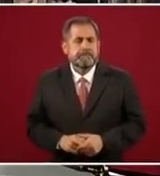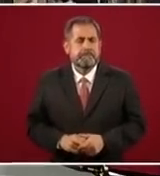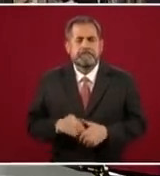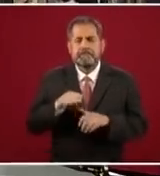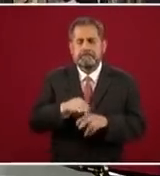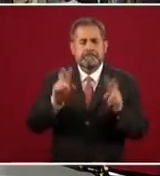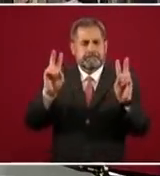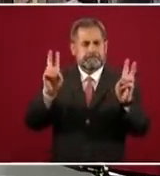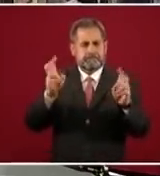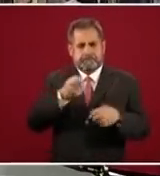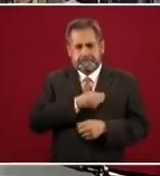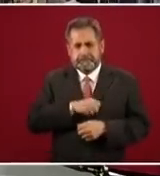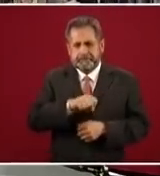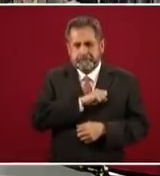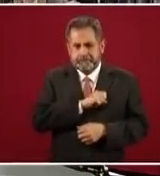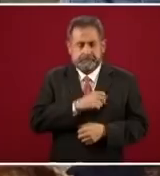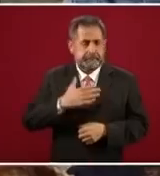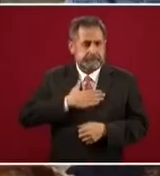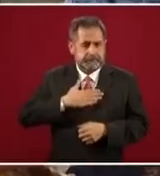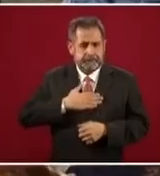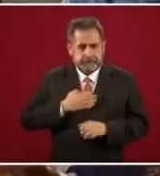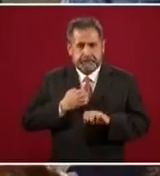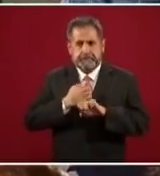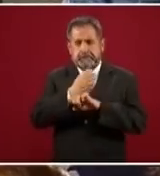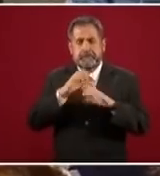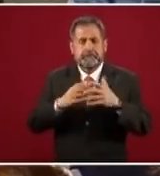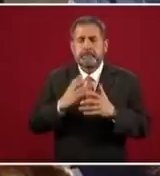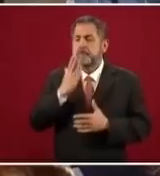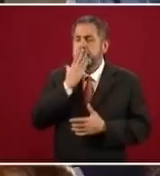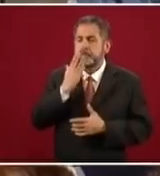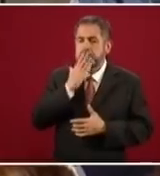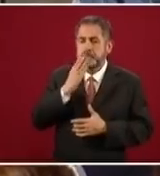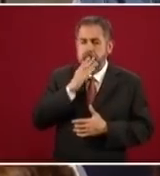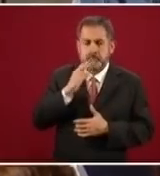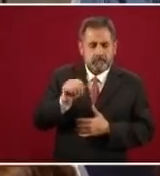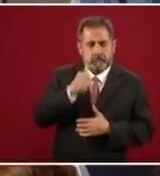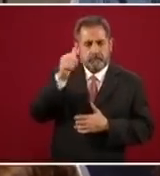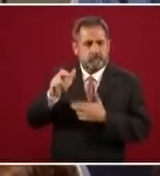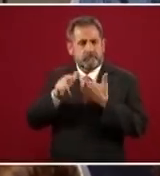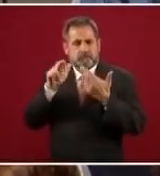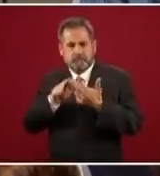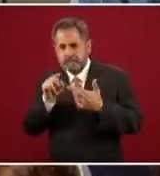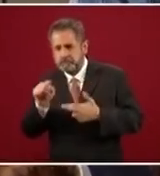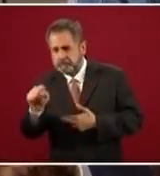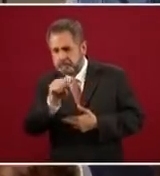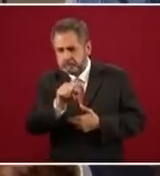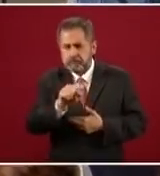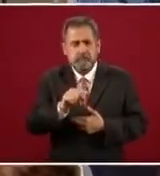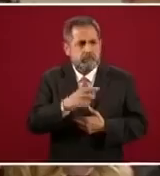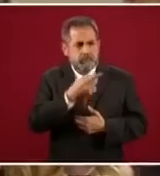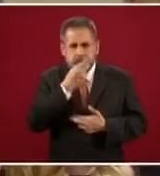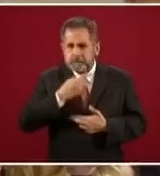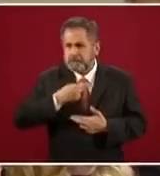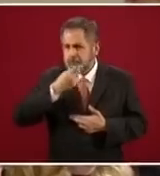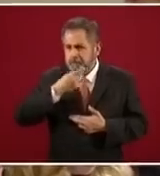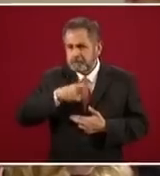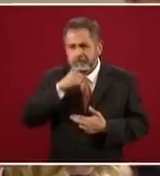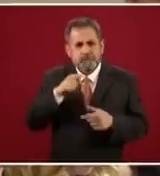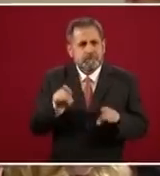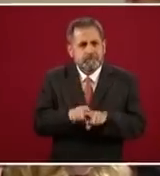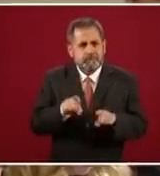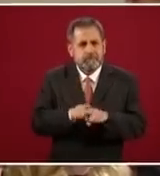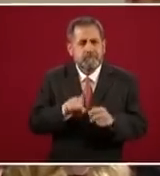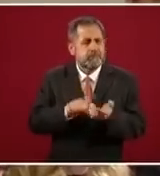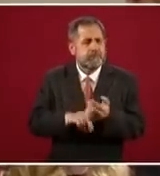salud, en mi estado, que es particularmente Sonora, pero de otras regiones también, se han recibido reportes en el mismo sentido de lo que ocurría